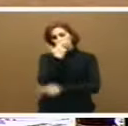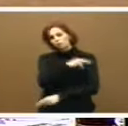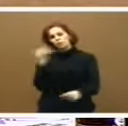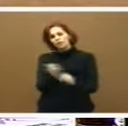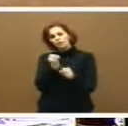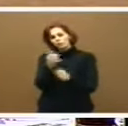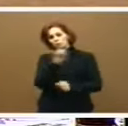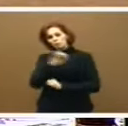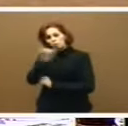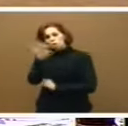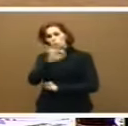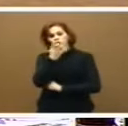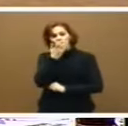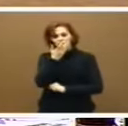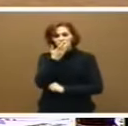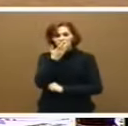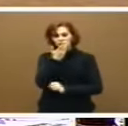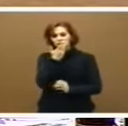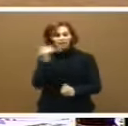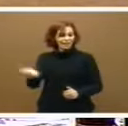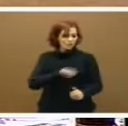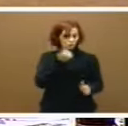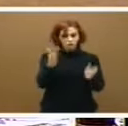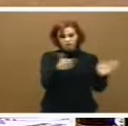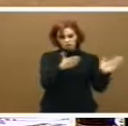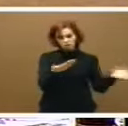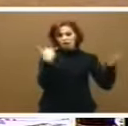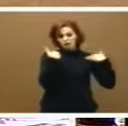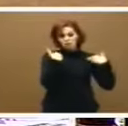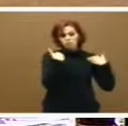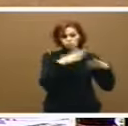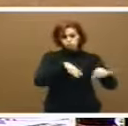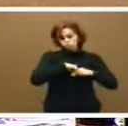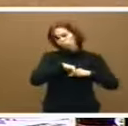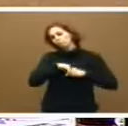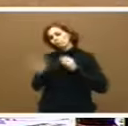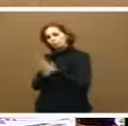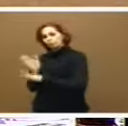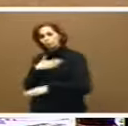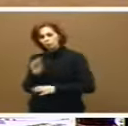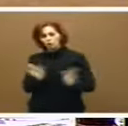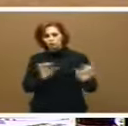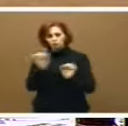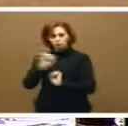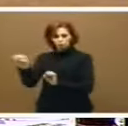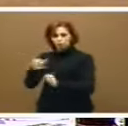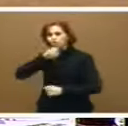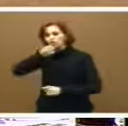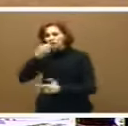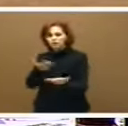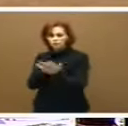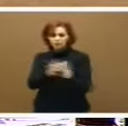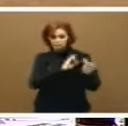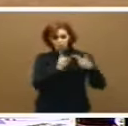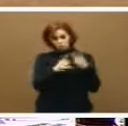que se aprueben o se desarrollen en el tiempo en que sea efectivo su cargo, formulada por el Grupo Parlamentario Popular Unida. Segunda propuesta de